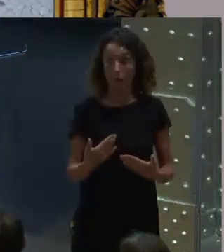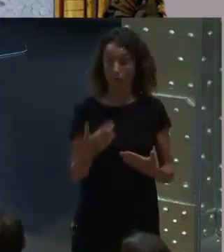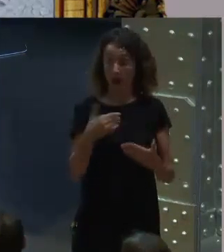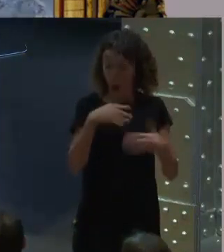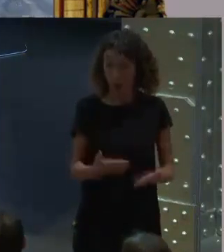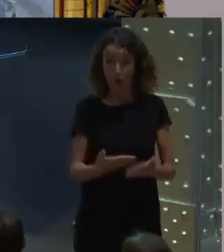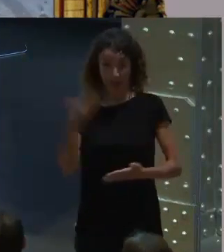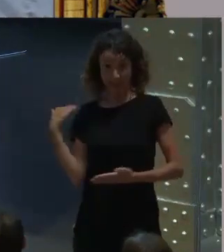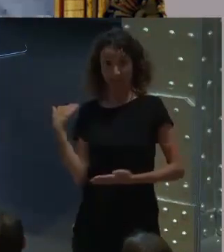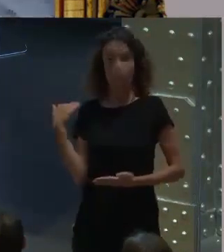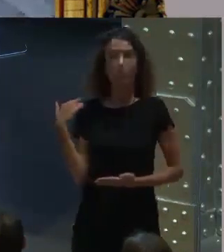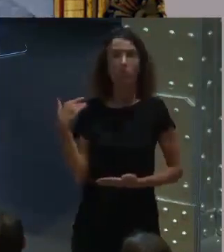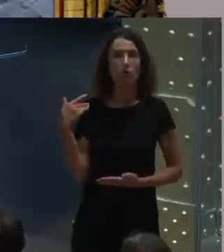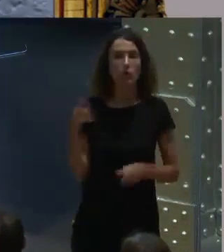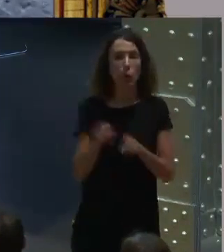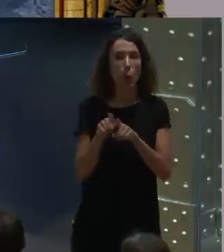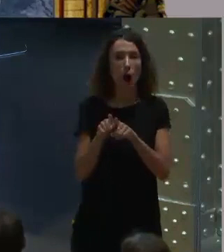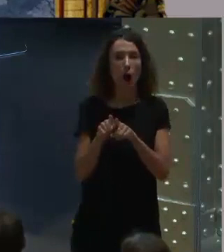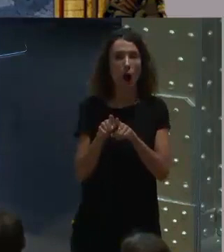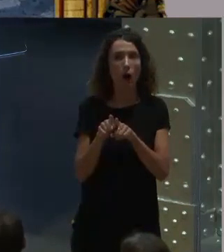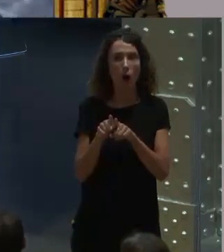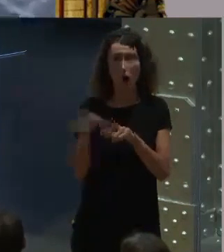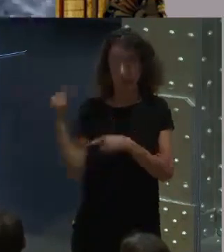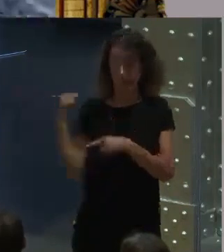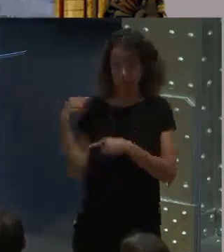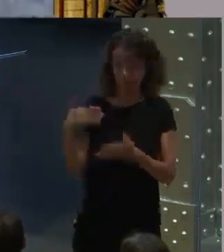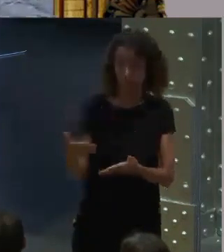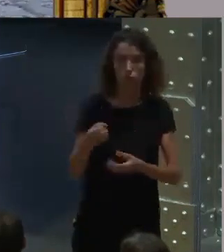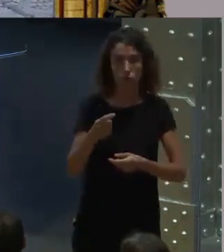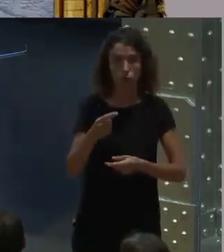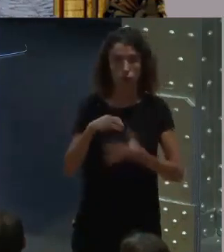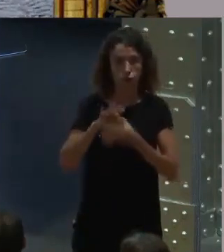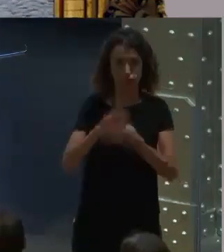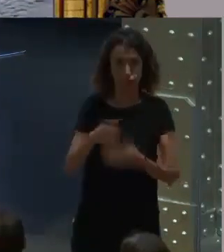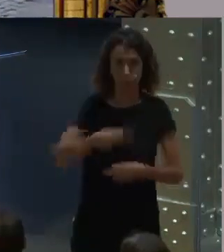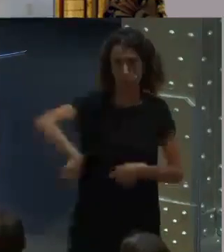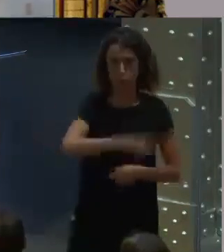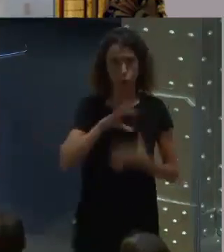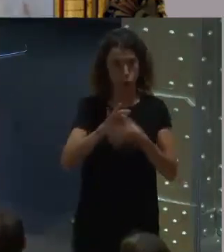pasado, tiene tanto que ver con nosotros.